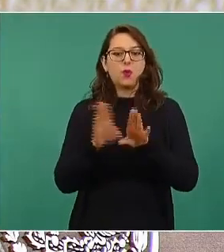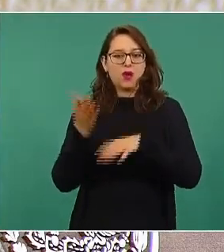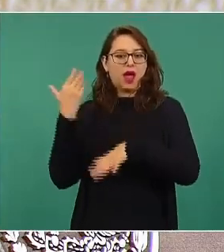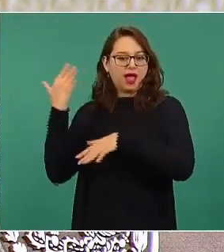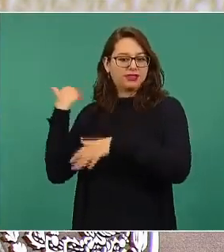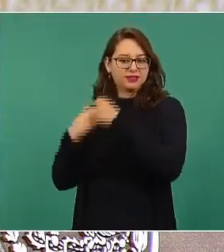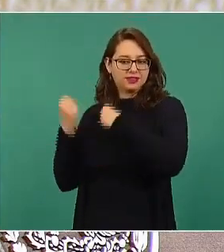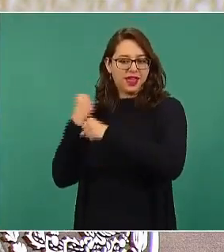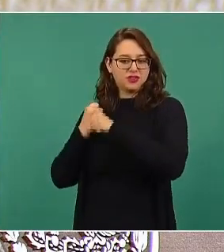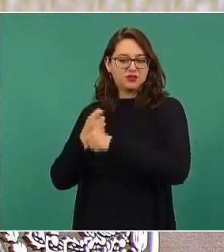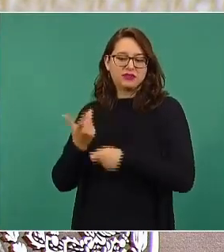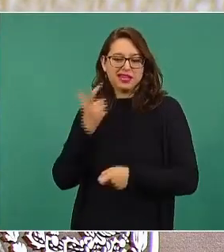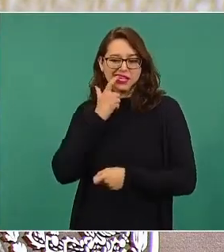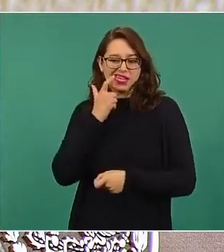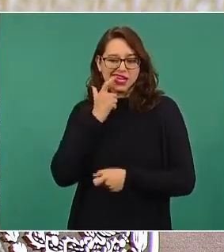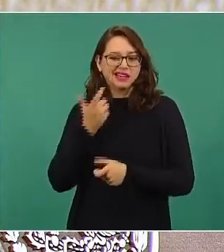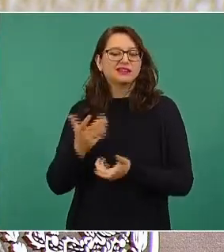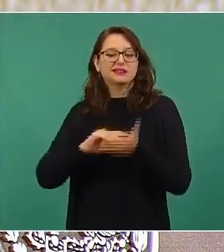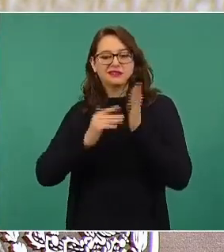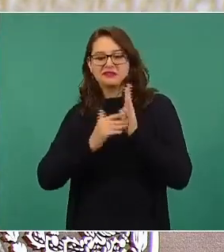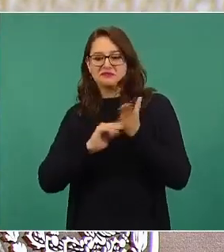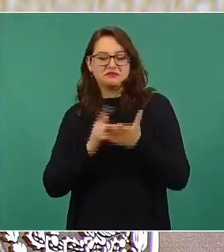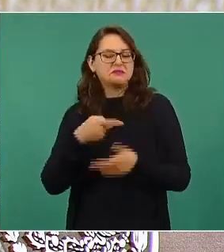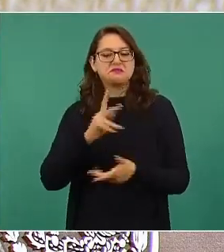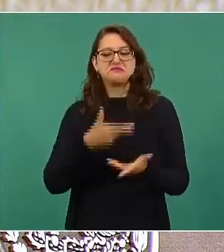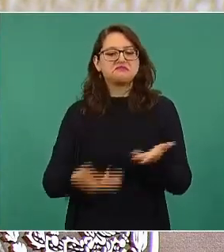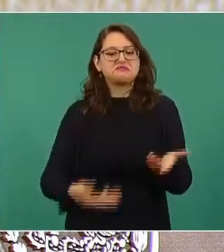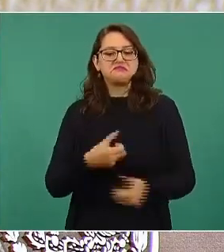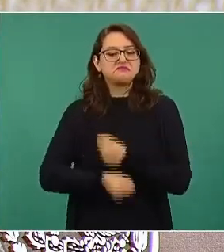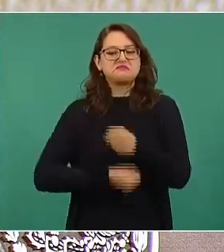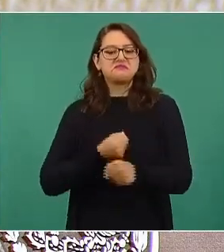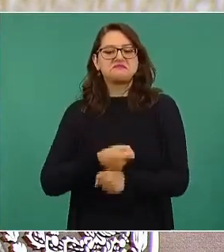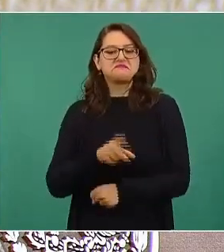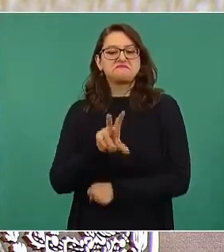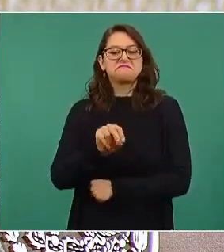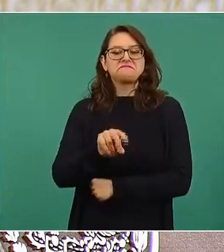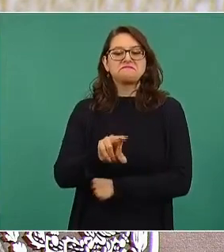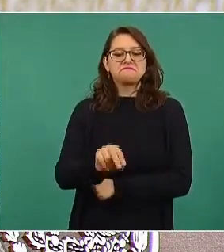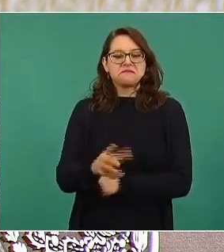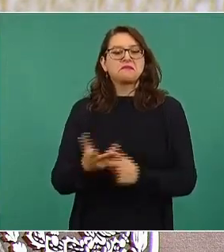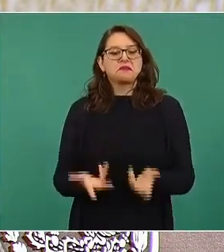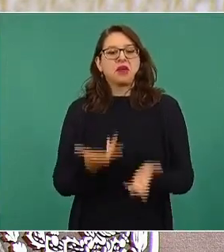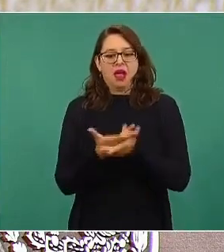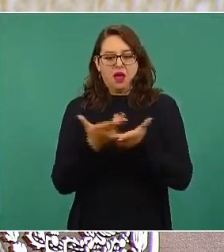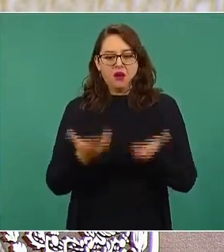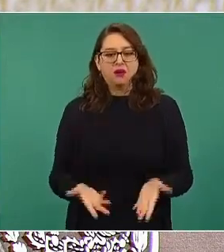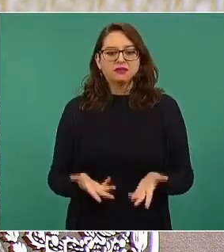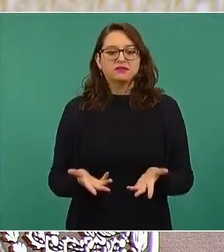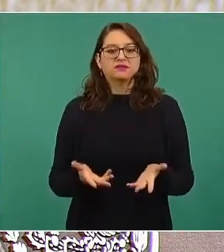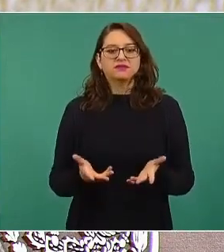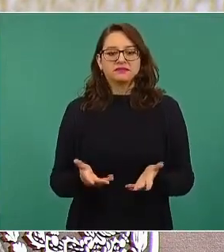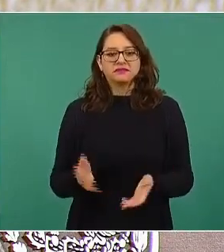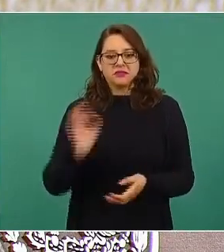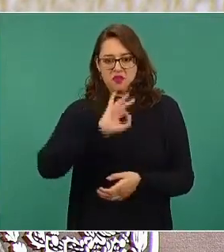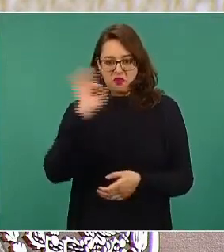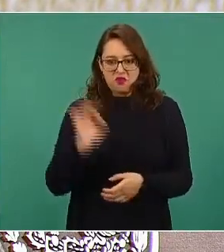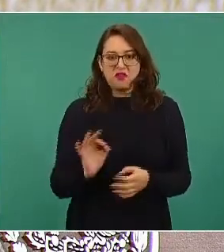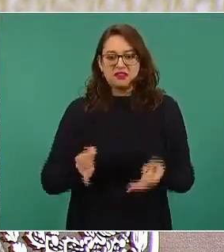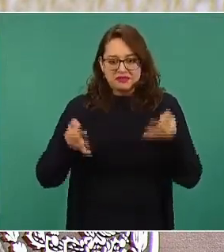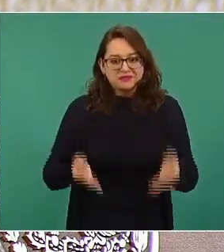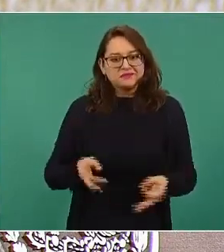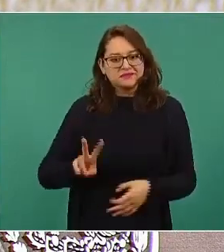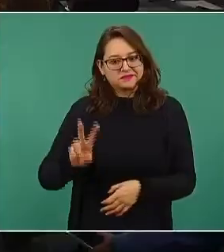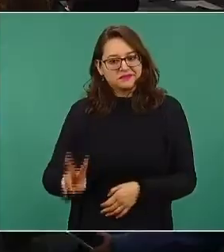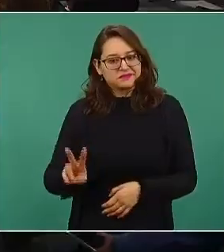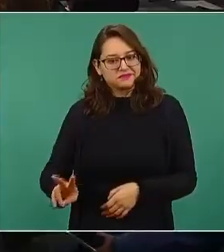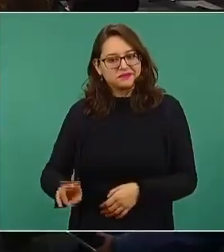otros buenos fines, creo que en esta ocasión no la han presentado. Ahora sí son, como dicen los chavos, ofertas neta, de